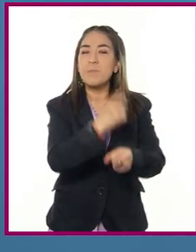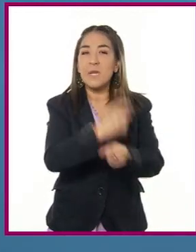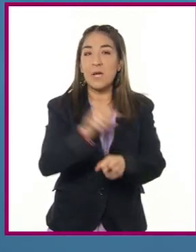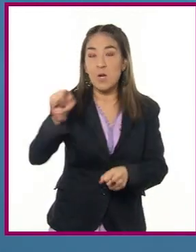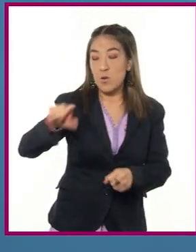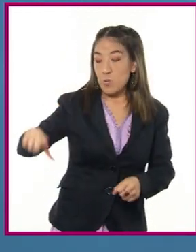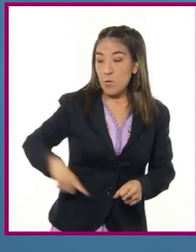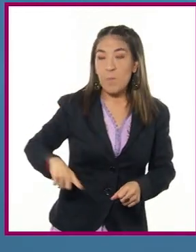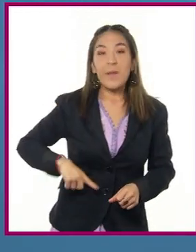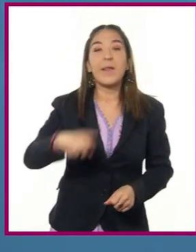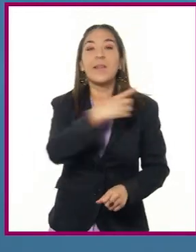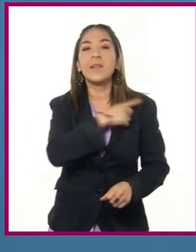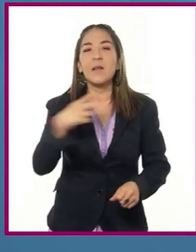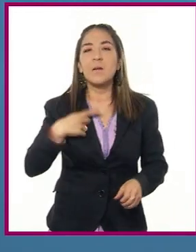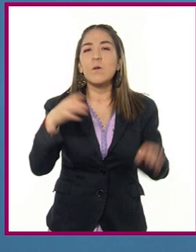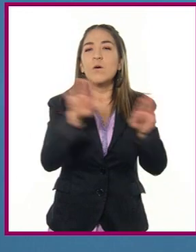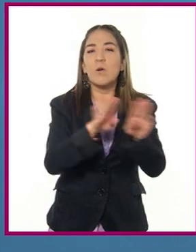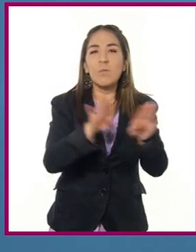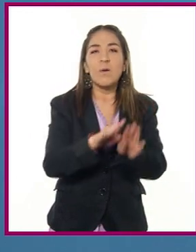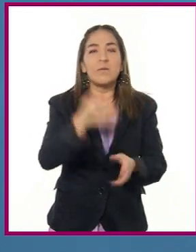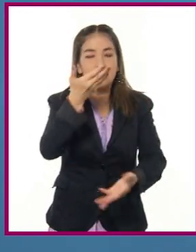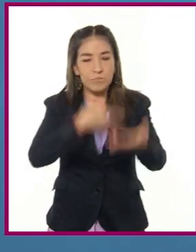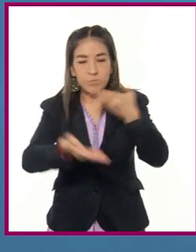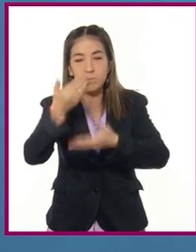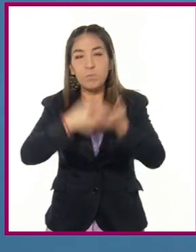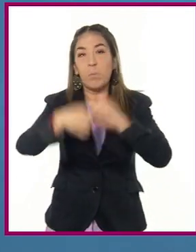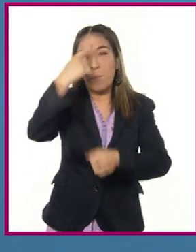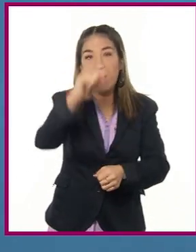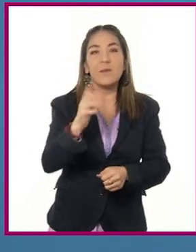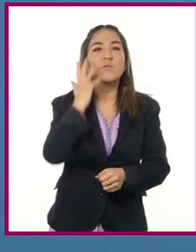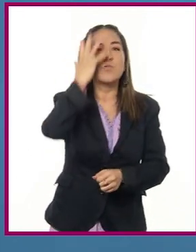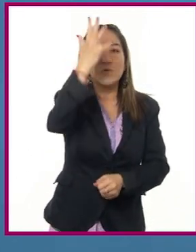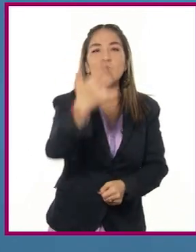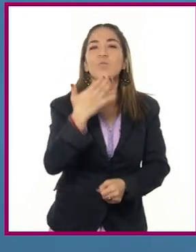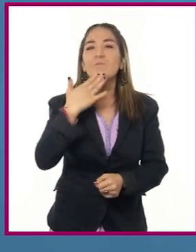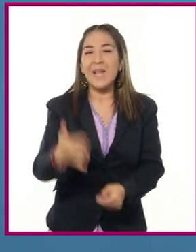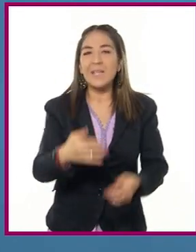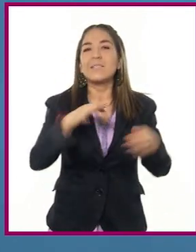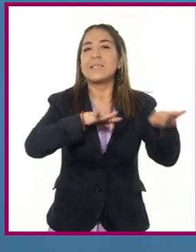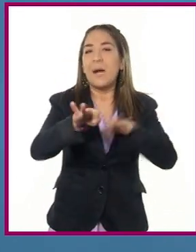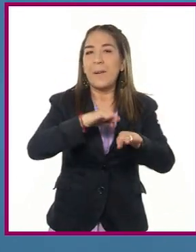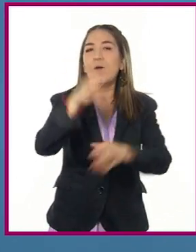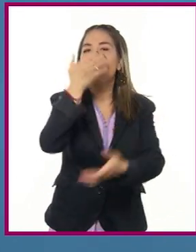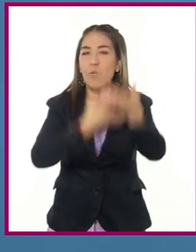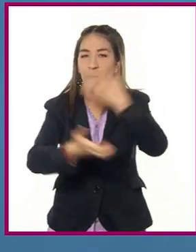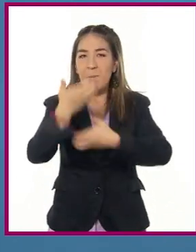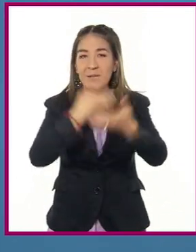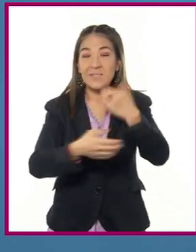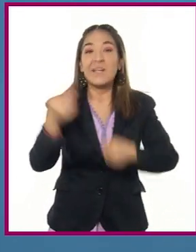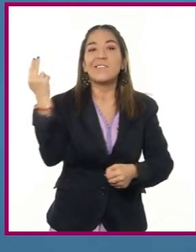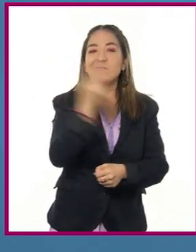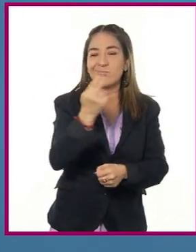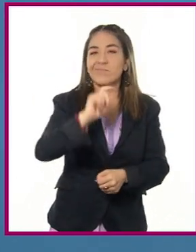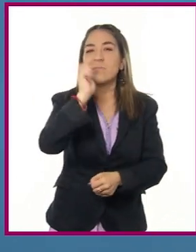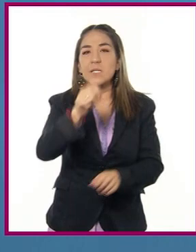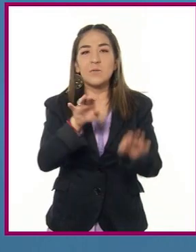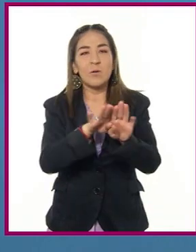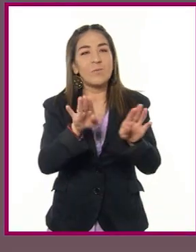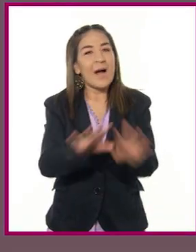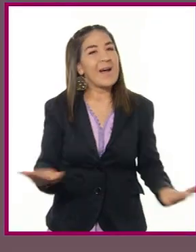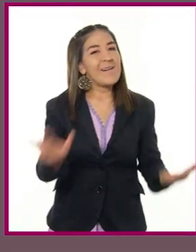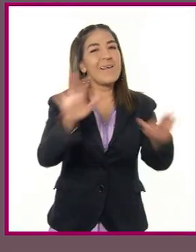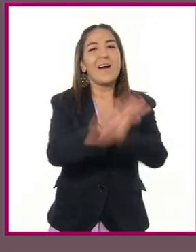las condiciones para la existencia y buen funcionamiento del mercado. Es necesario darle una orientación